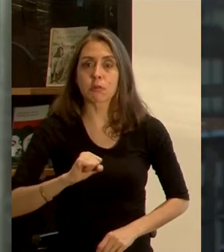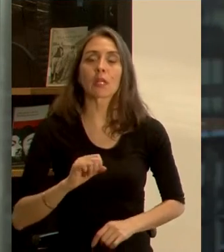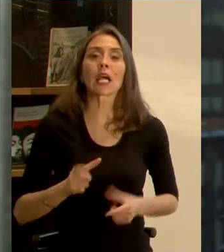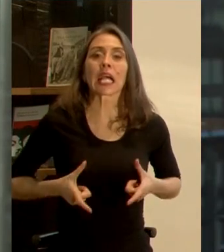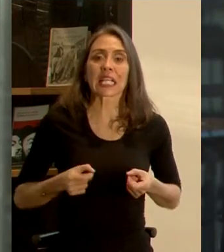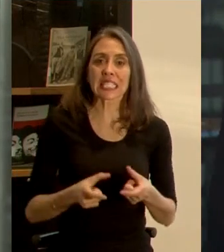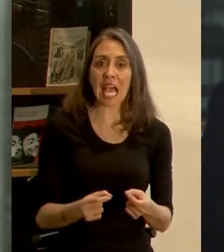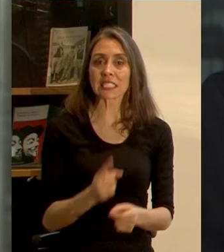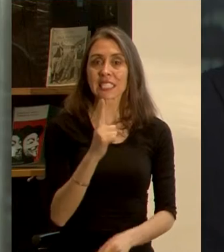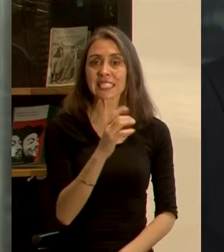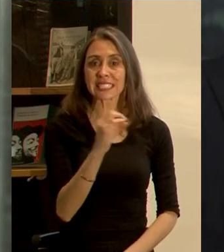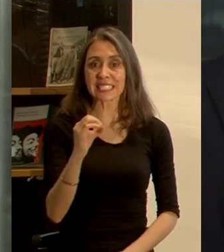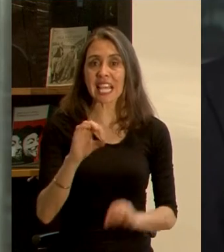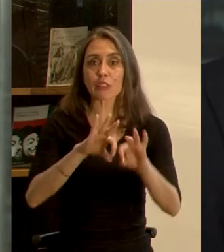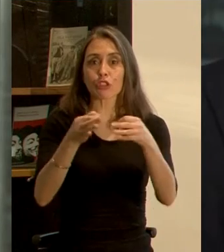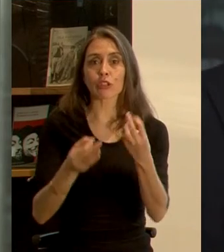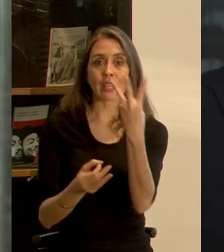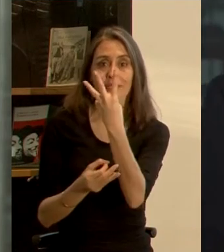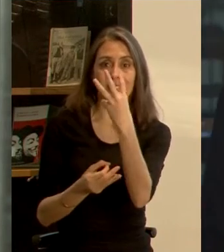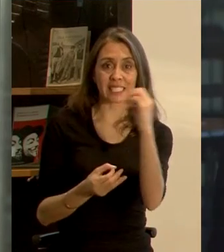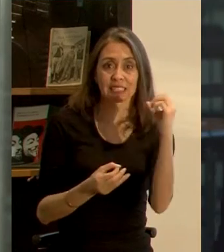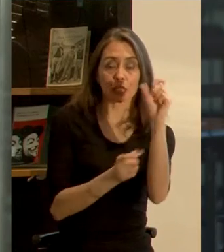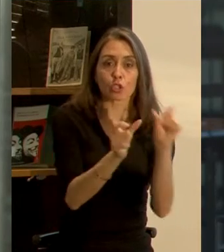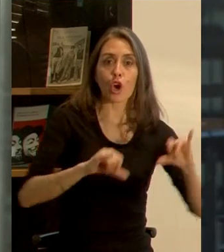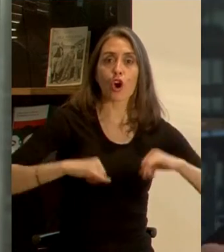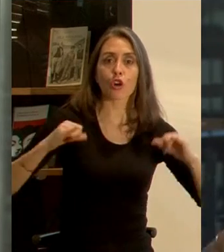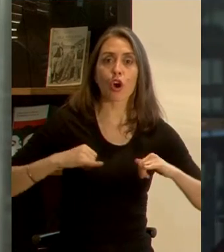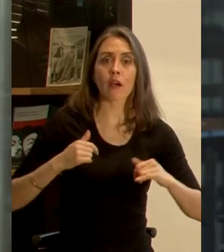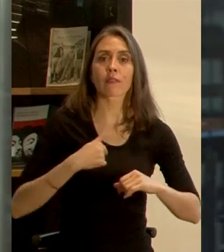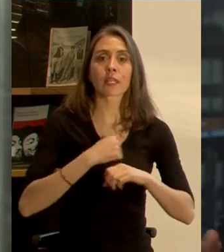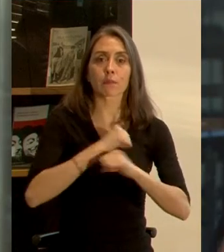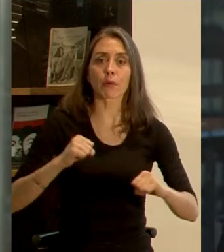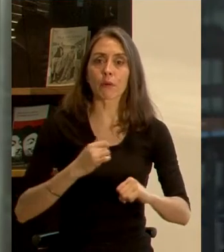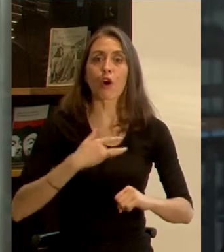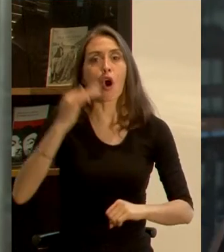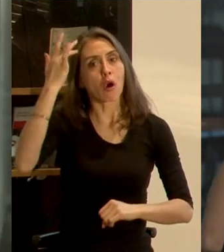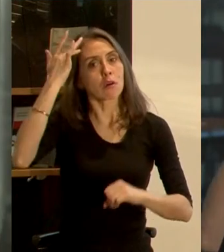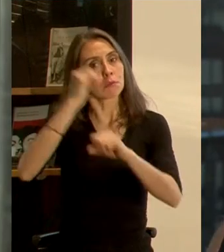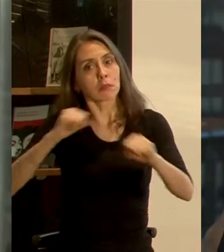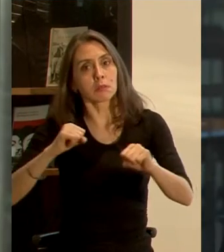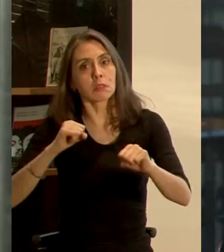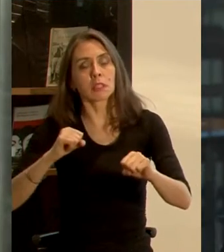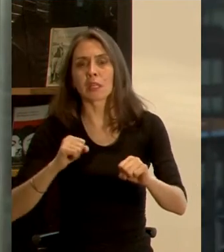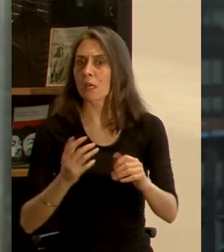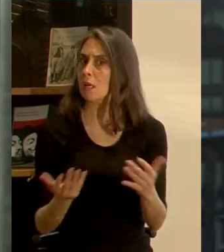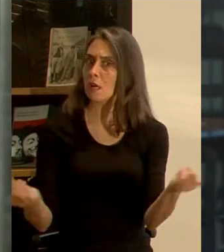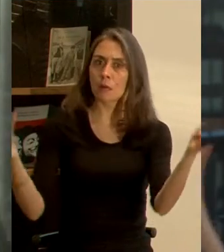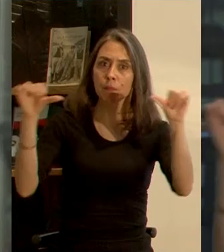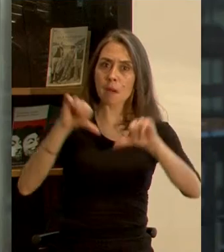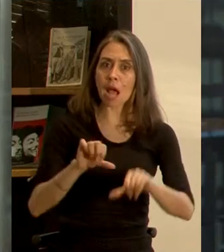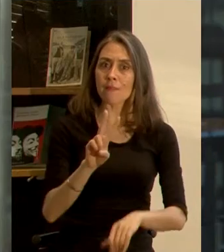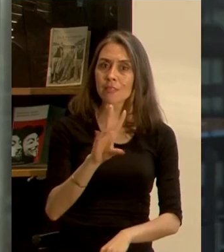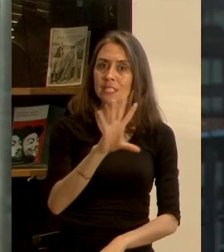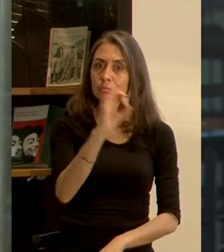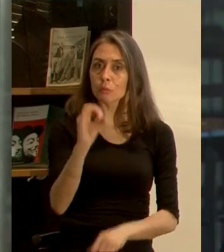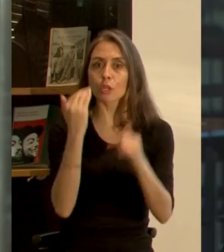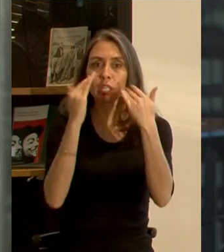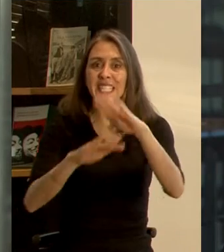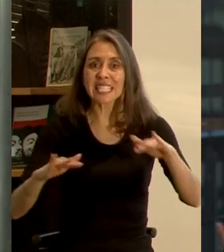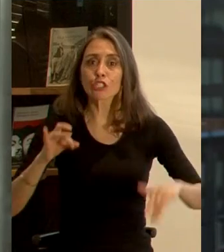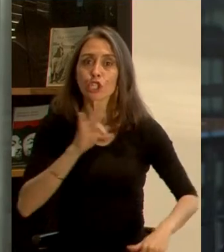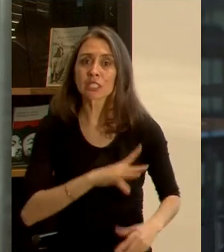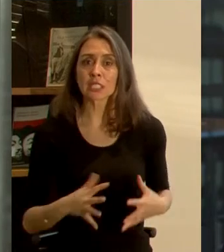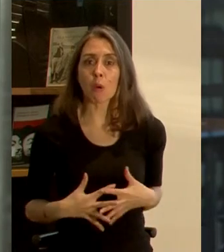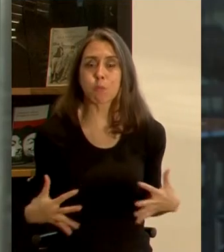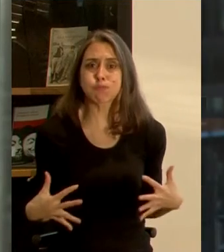cáncer, y 100 de esos 300 mueren jóvenes por infarto, accidente vascular y cáncer, que es un desastre. Y tenemos 25% de los niños que son obesos a